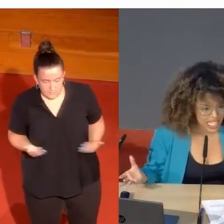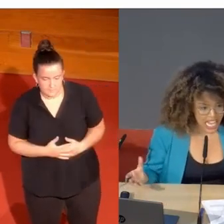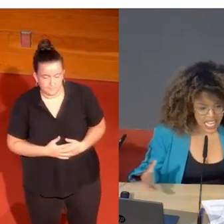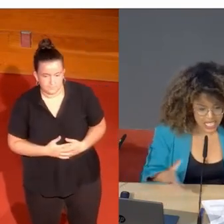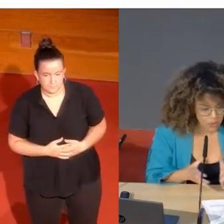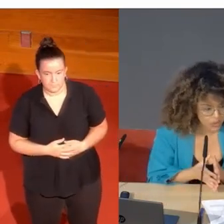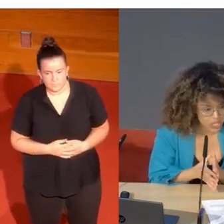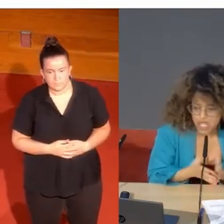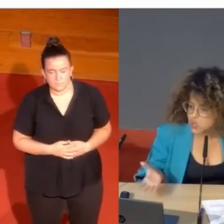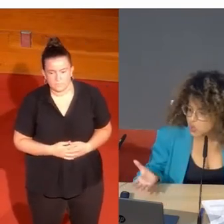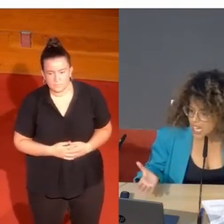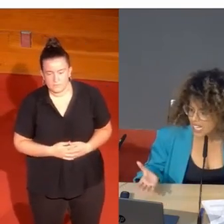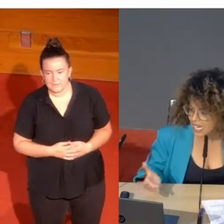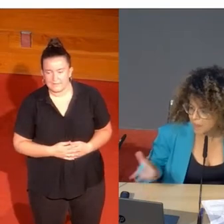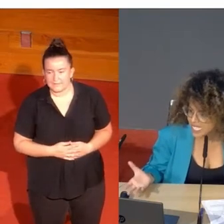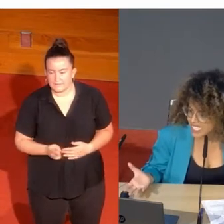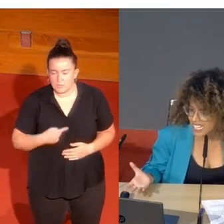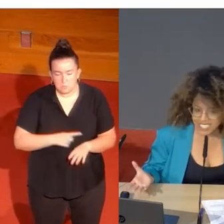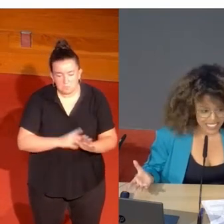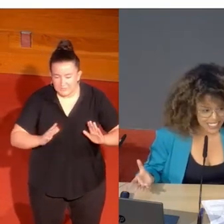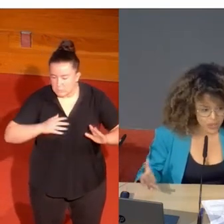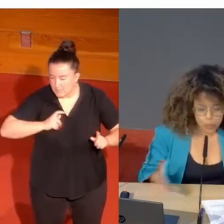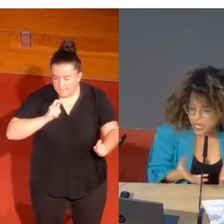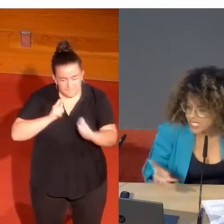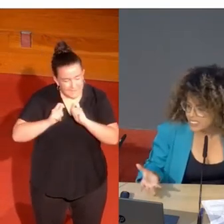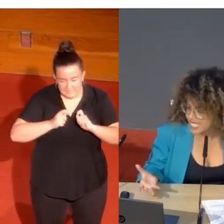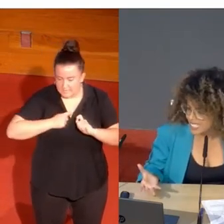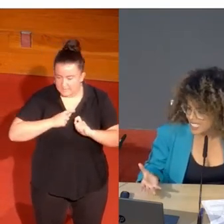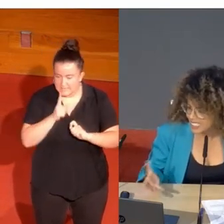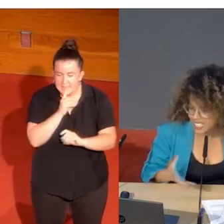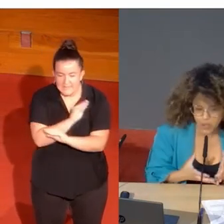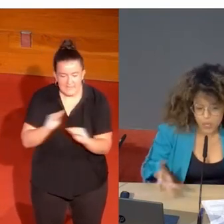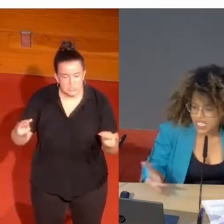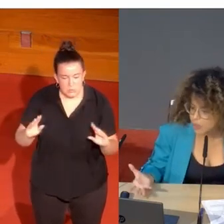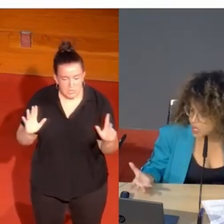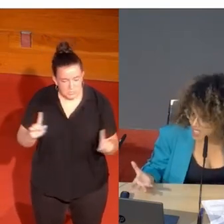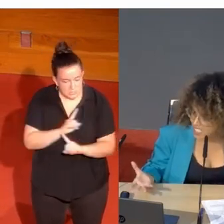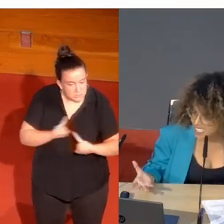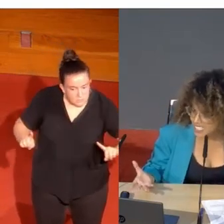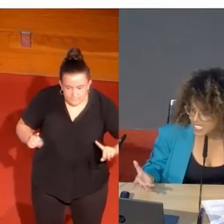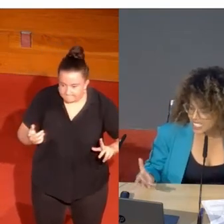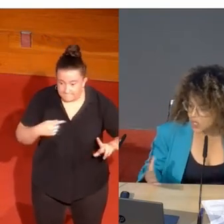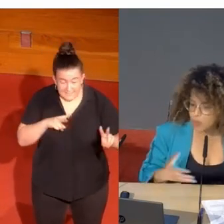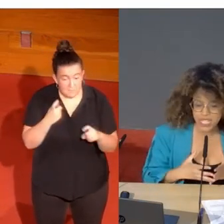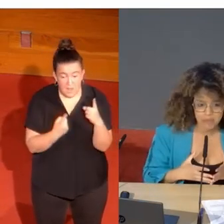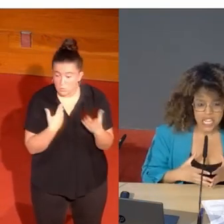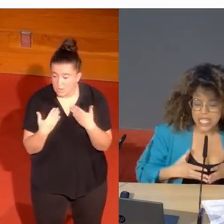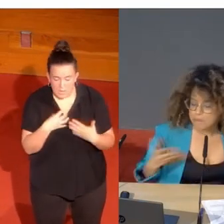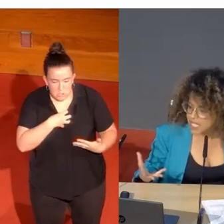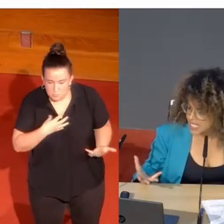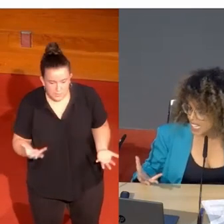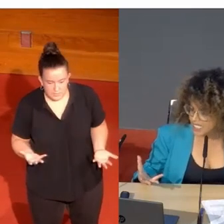cuando se eh cuando se censura a la prensa que que no pueden eh que no pueden abordarse que no